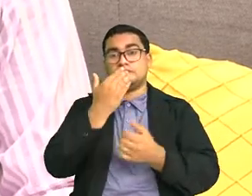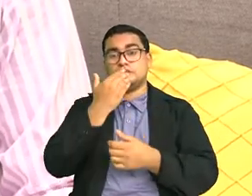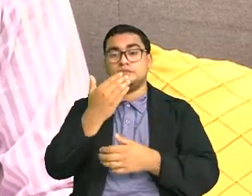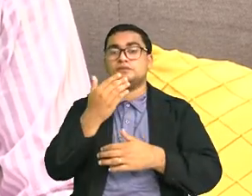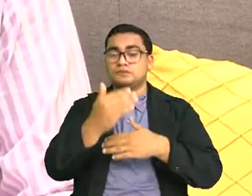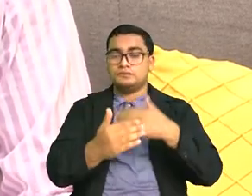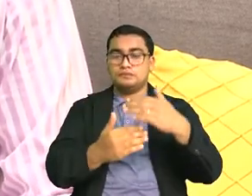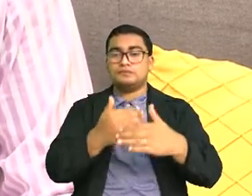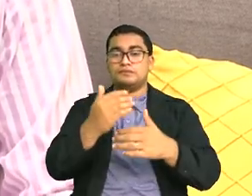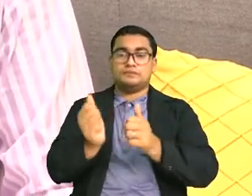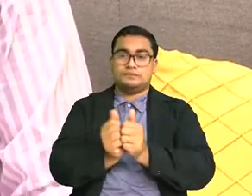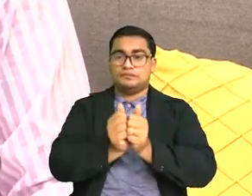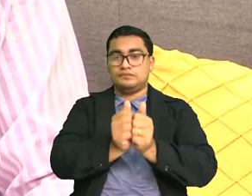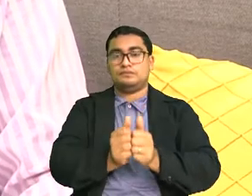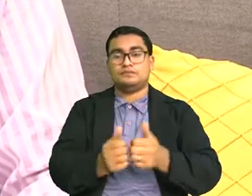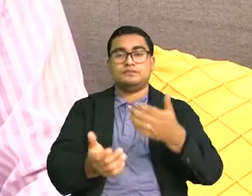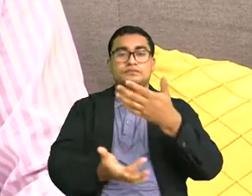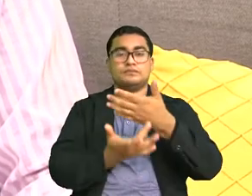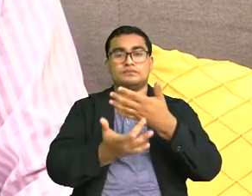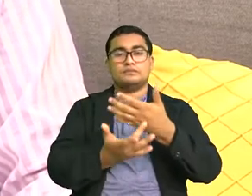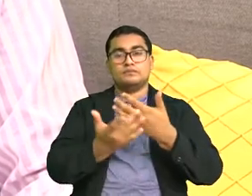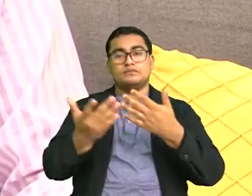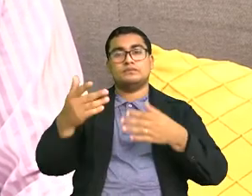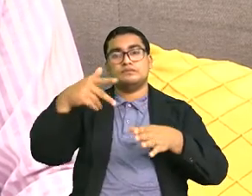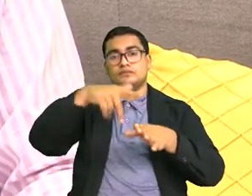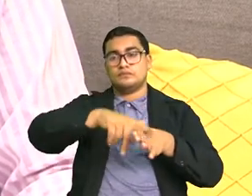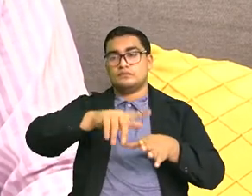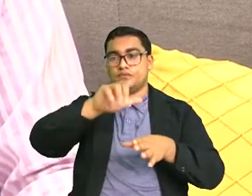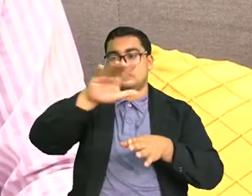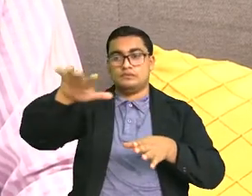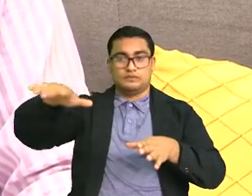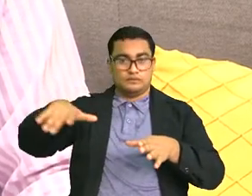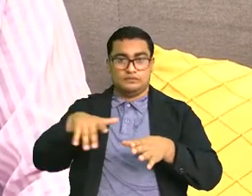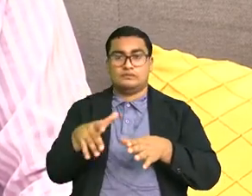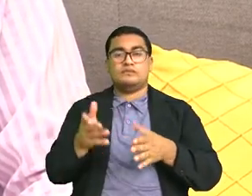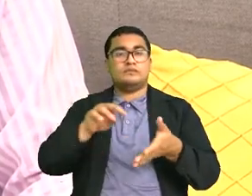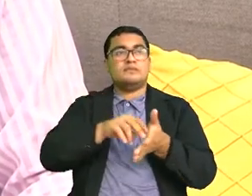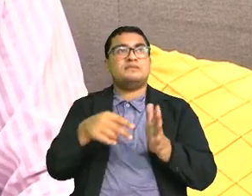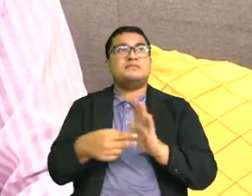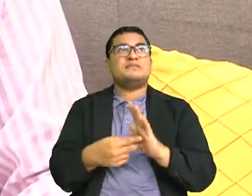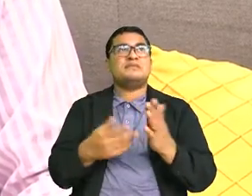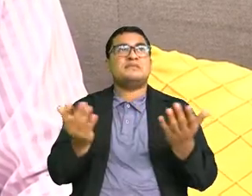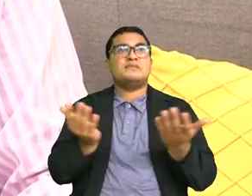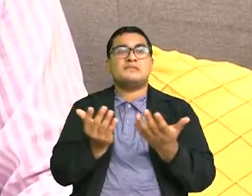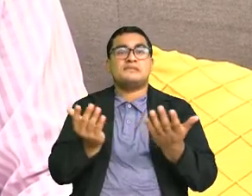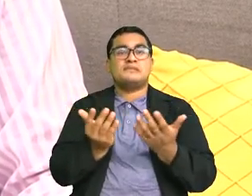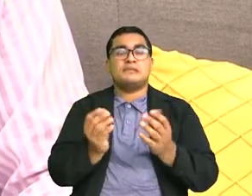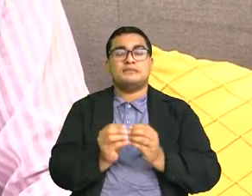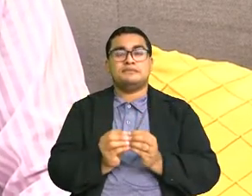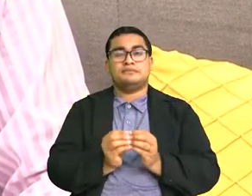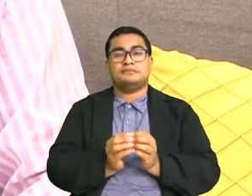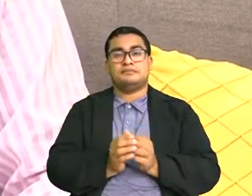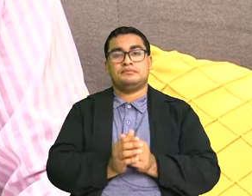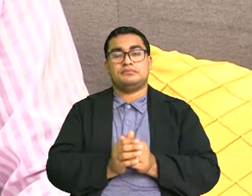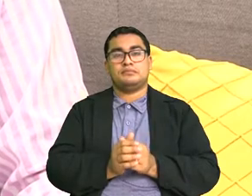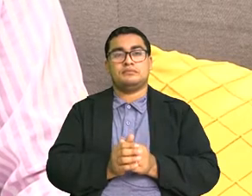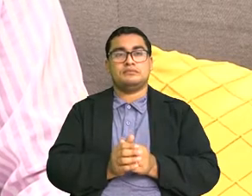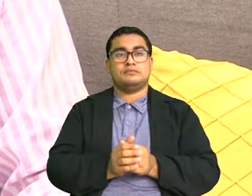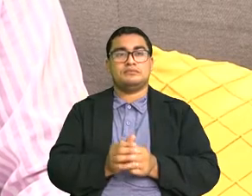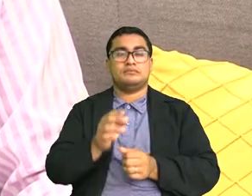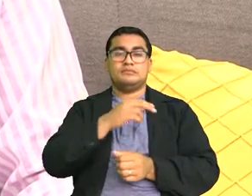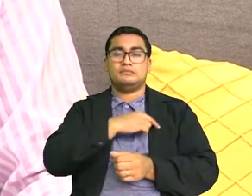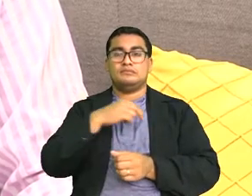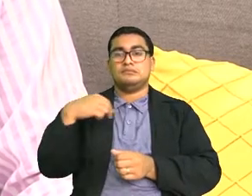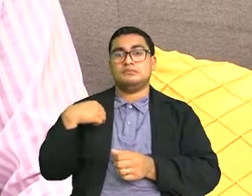de acompañamiento tecnológico en el campo que ha significado bueno este nosotros estimamos que